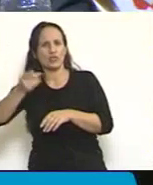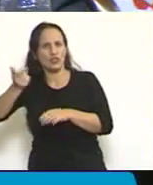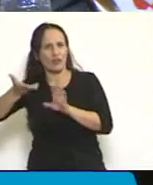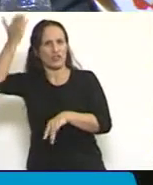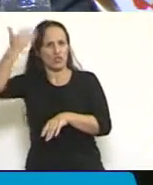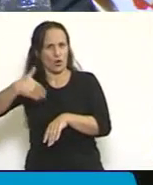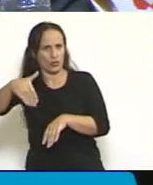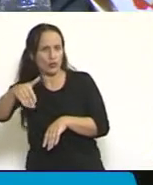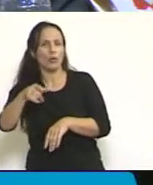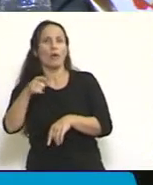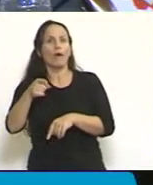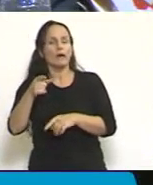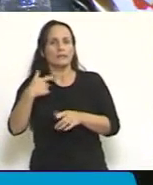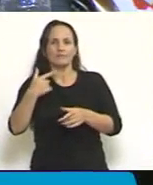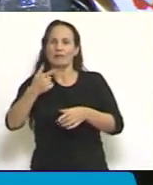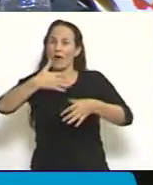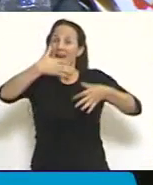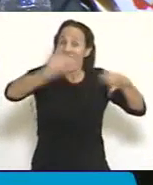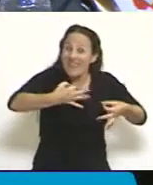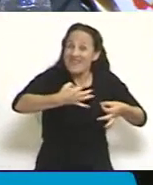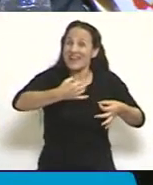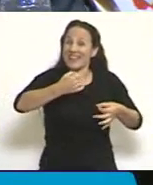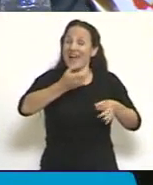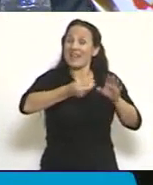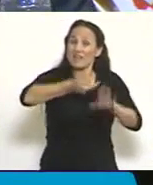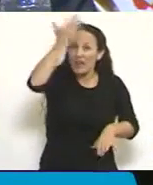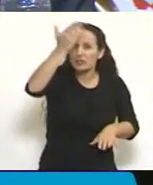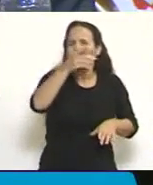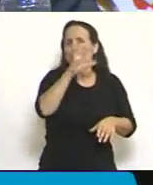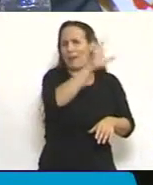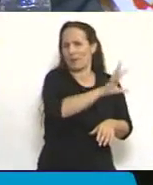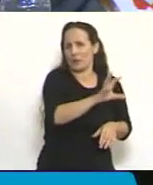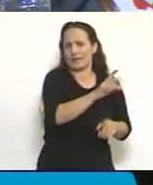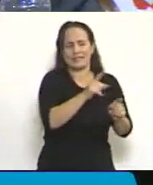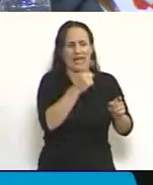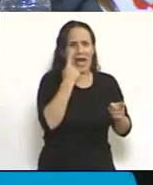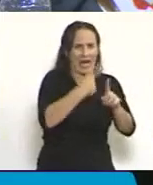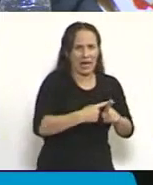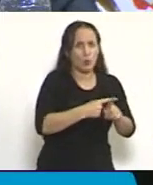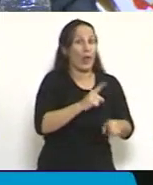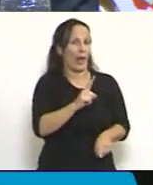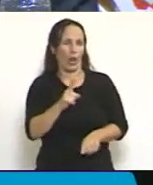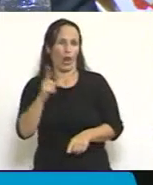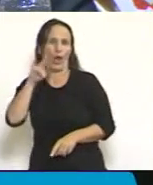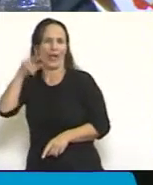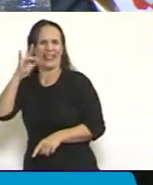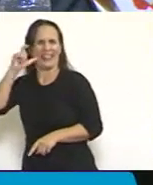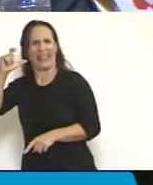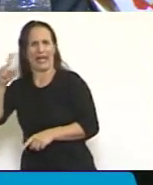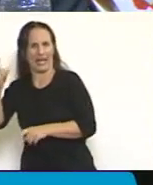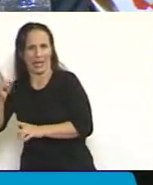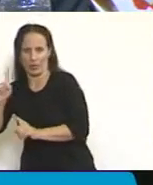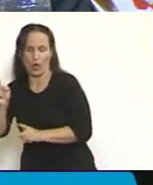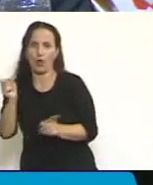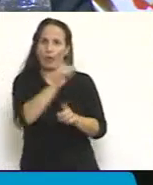la oposición se daba dentro del marco de control y de las funciones propias que tiene este Congreso Nacional.